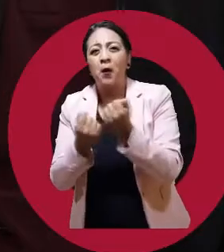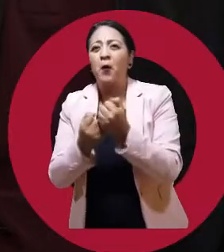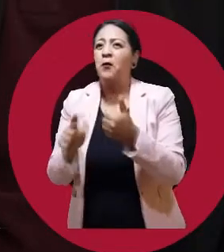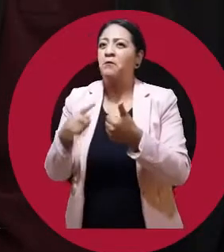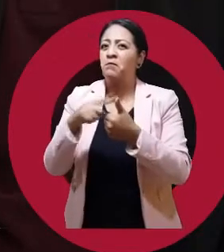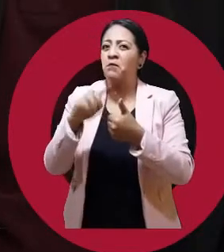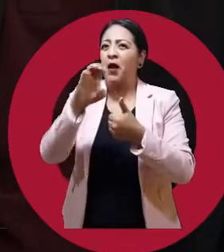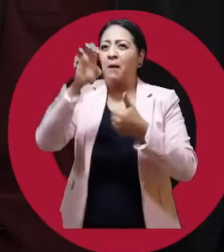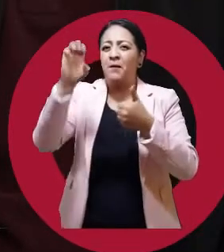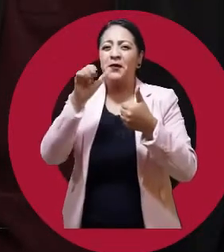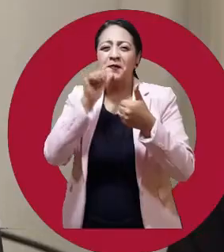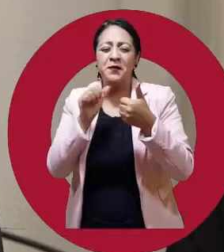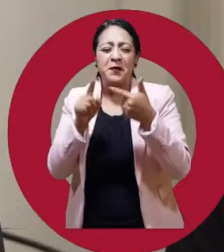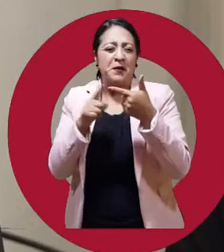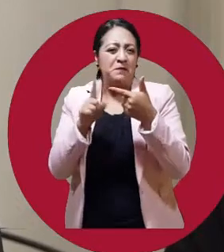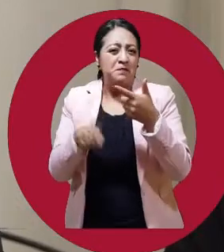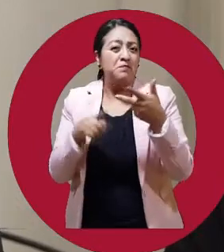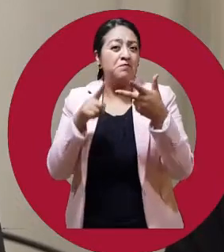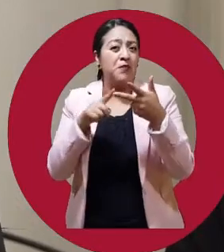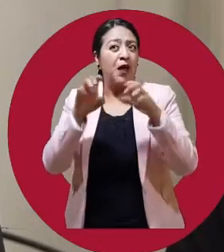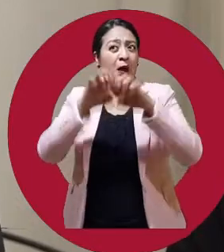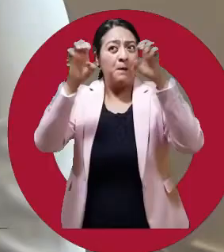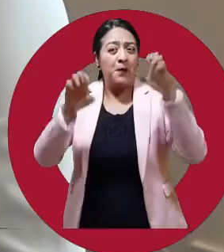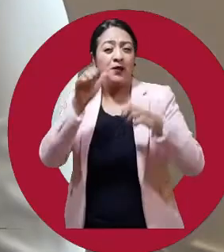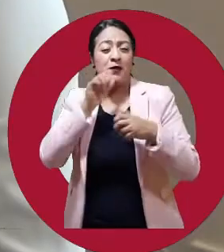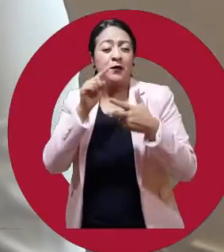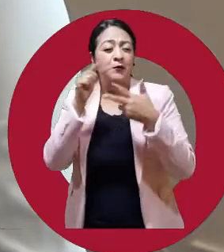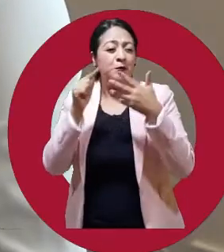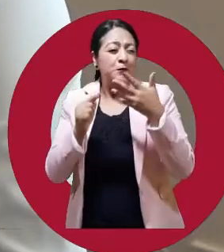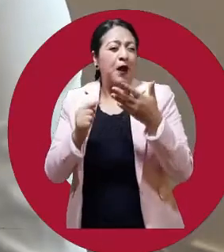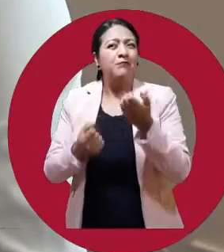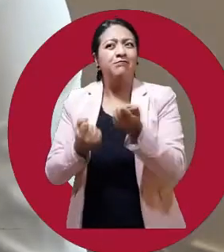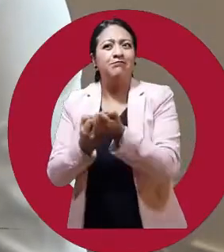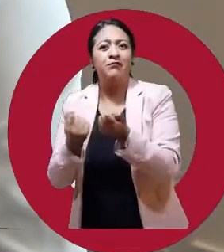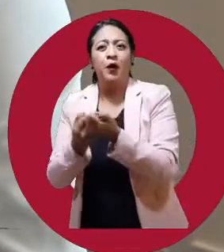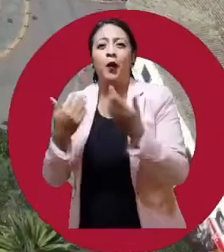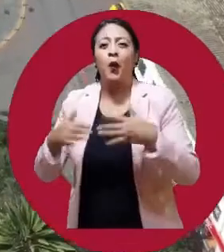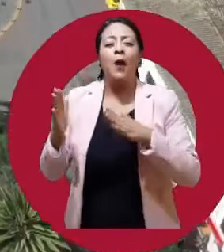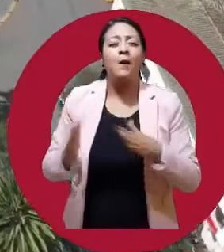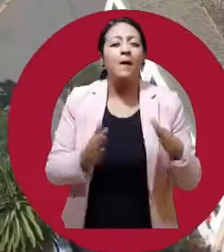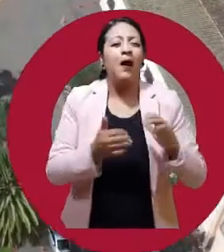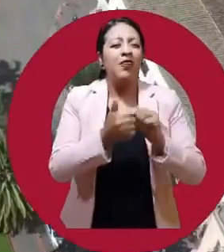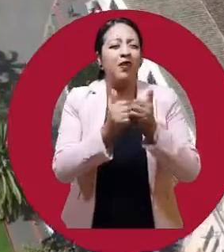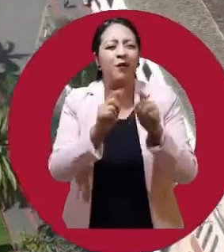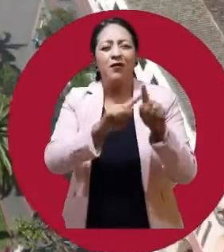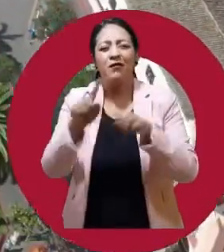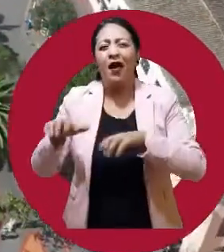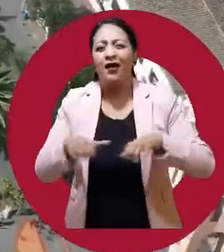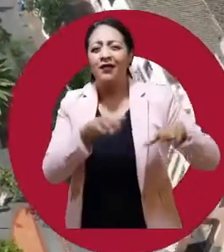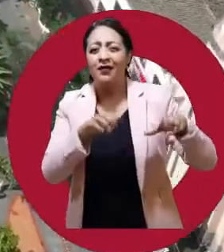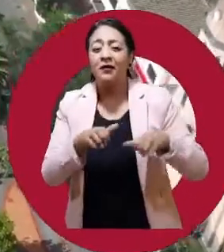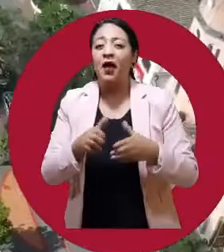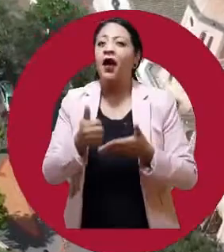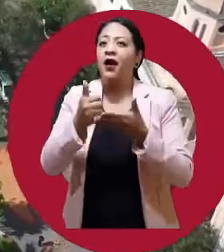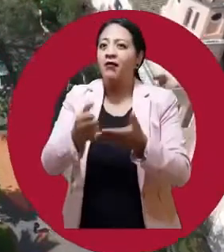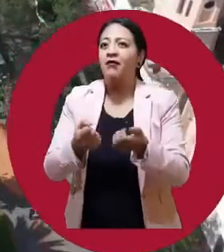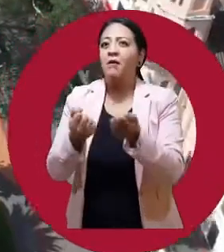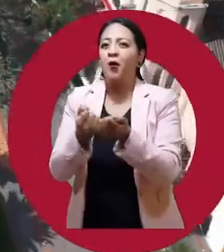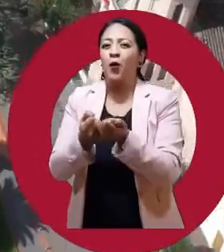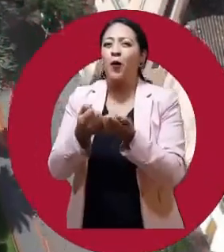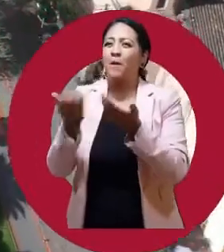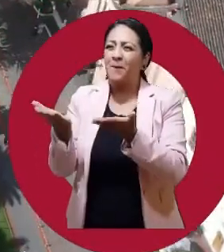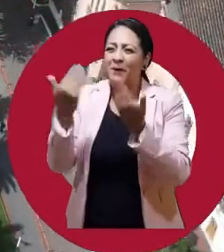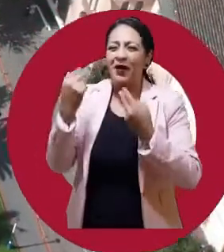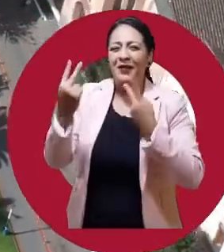CrossFit Raptor, Hypnoptic, Paucar Producciones y Fisio Vida, quienes realizarán eventos deportivos y culturales que buscan comunicar que Otavalo está listo